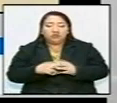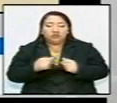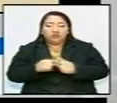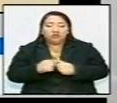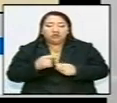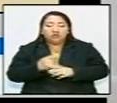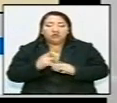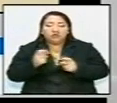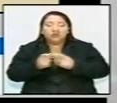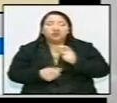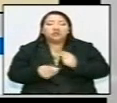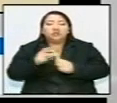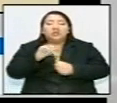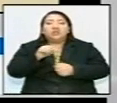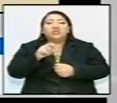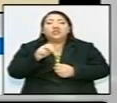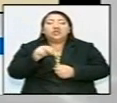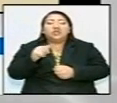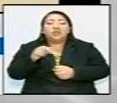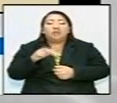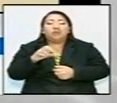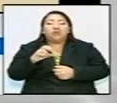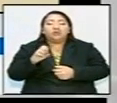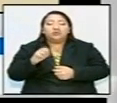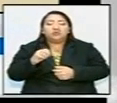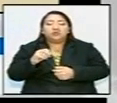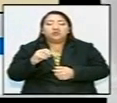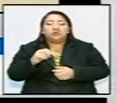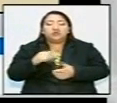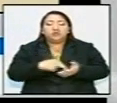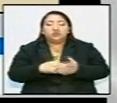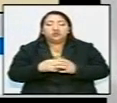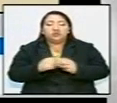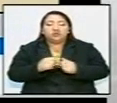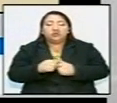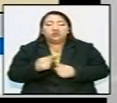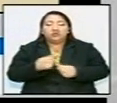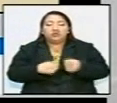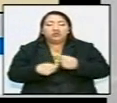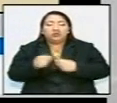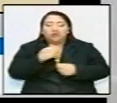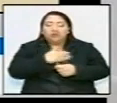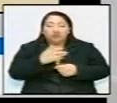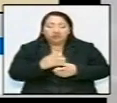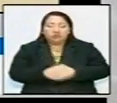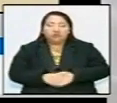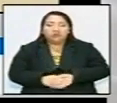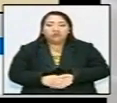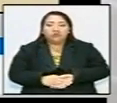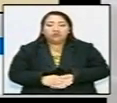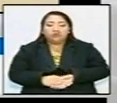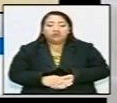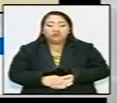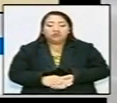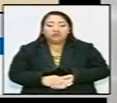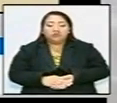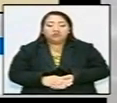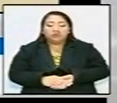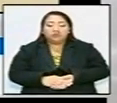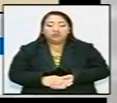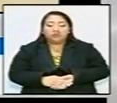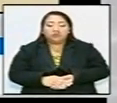la congresista Yesenia Ponce Villarreal de Vargas en lo que respecta al tráfico de influencias. Al